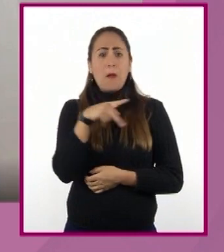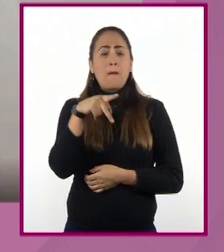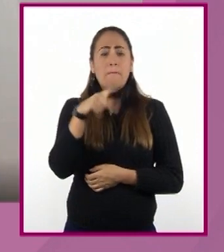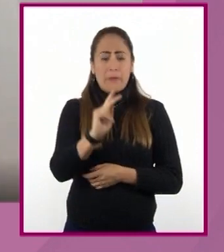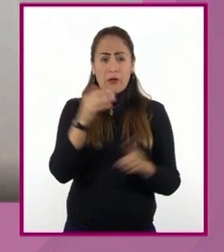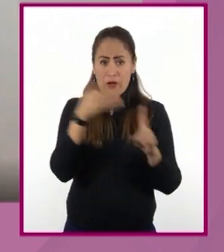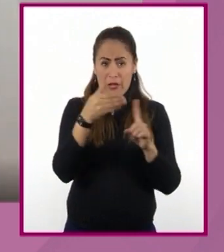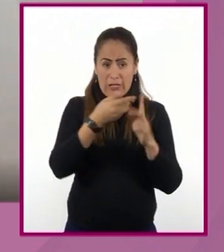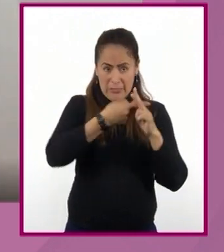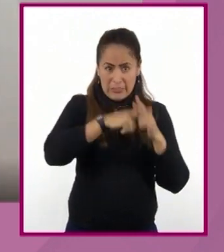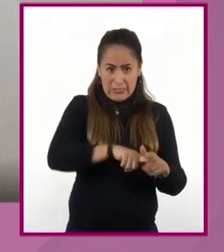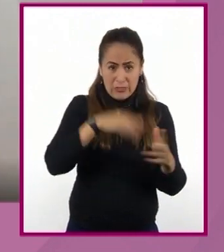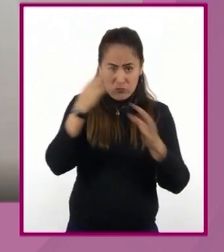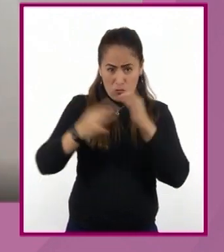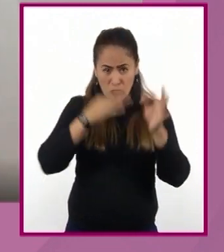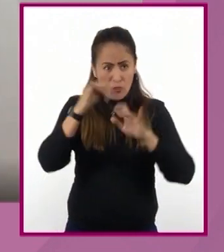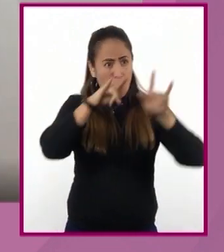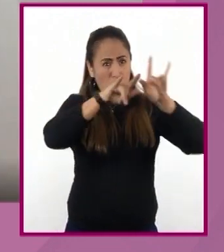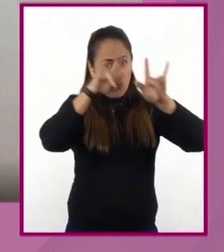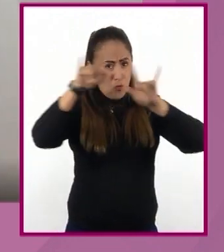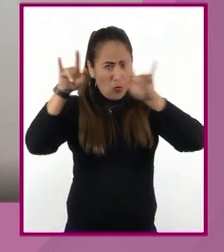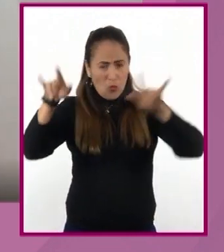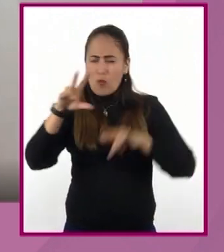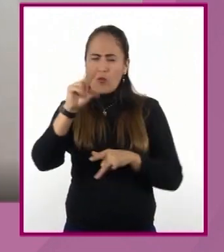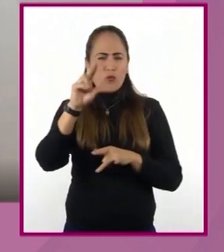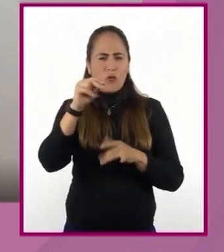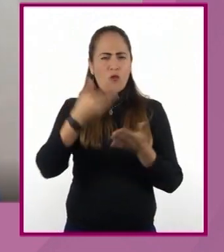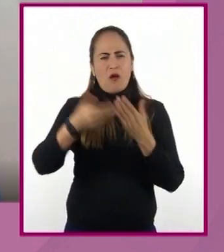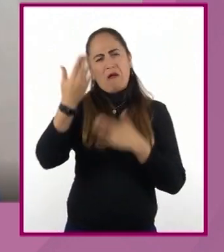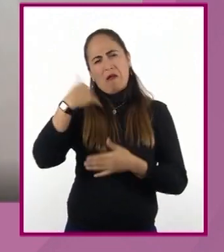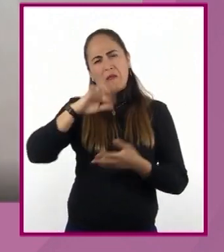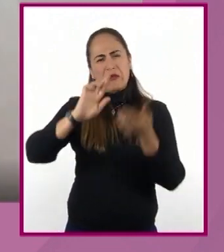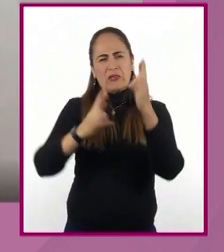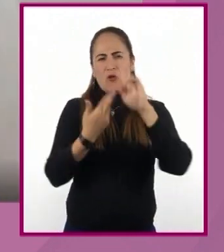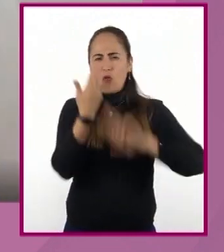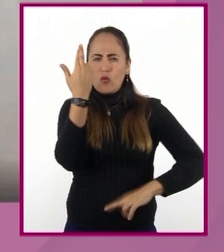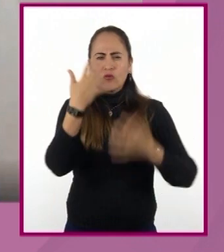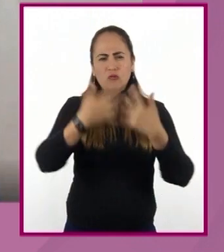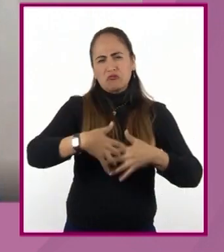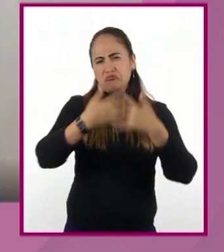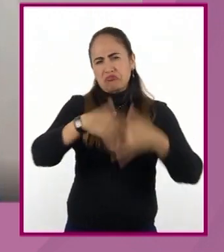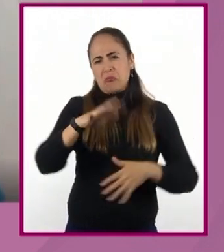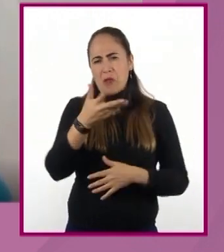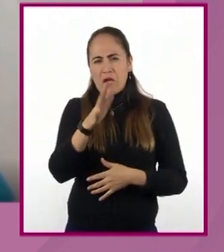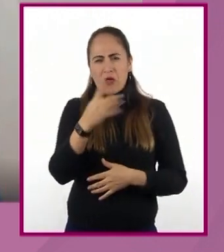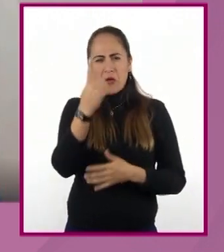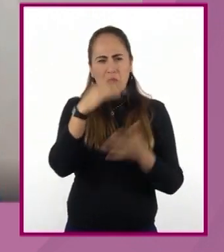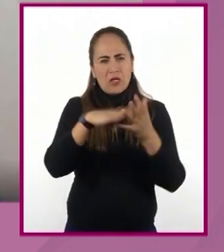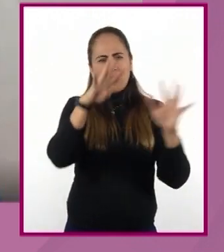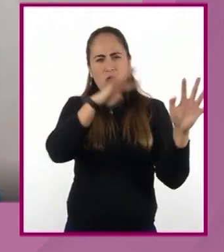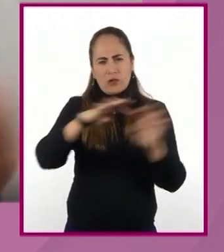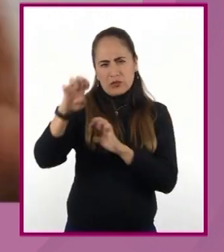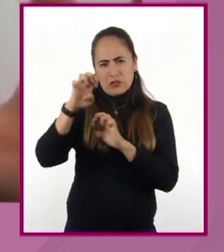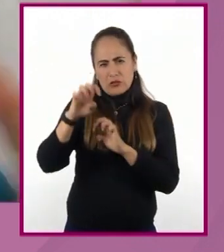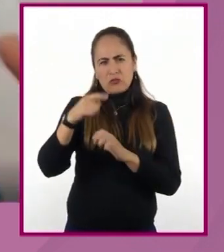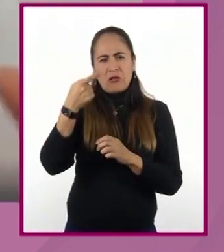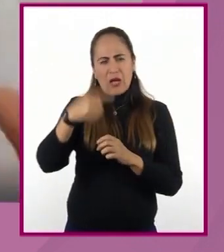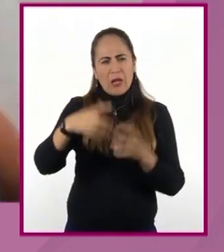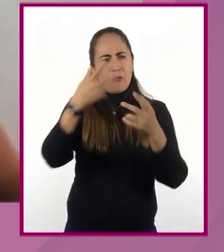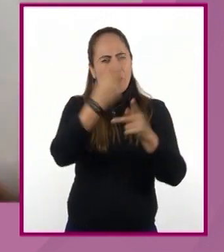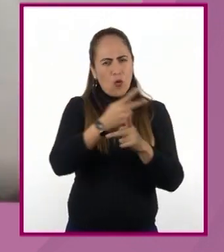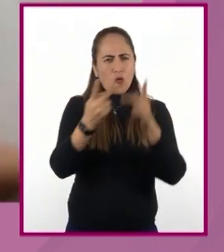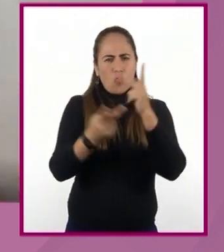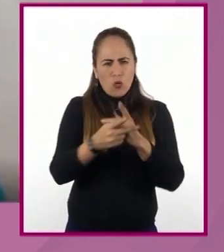él empezó la publicidad, sino en la época de la revolución industrial en los 1900, cuando la industria empezó a hacer muchos